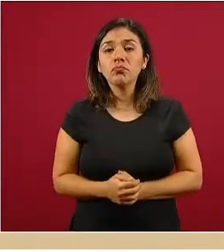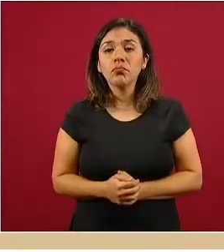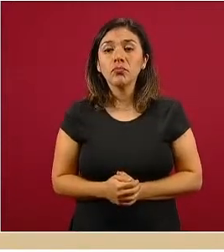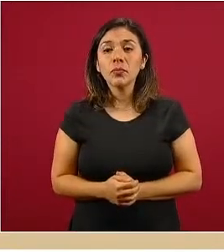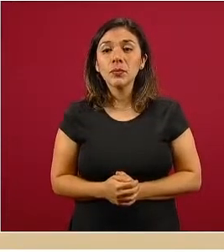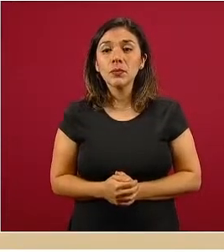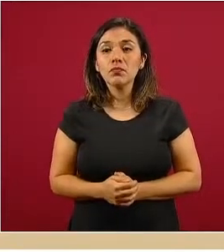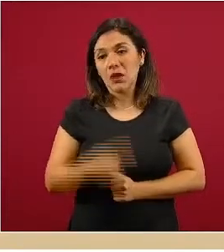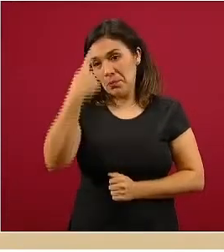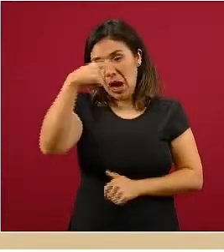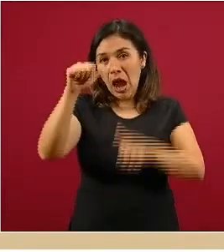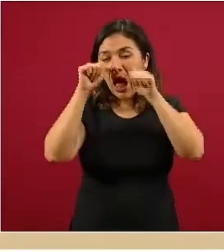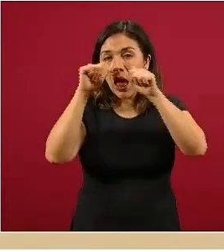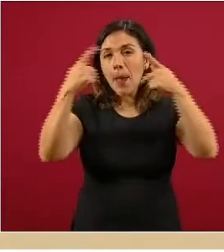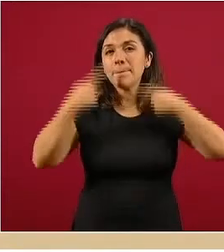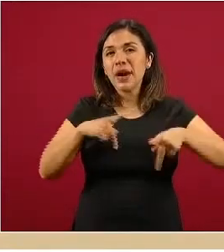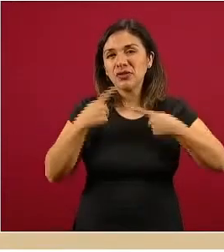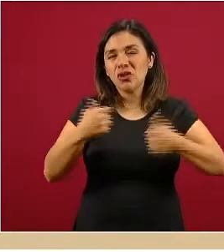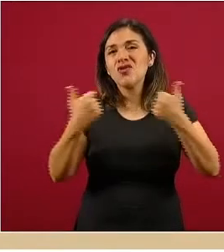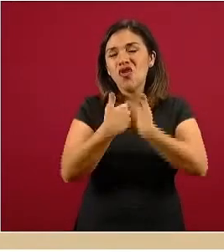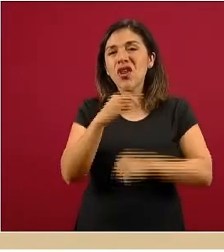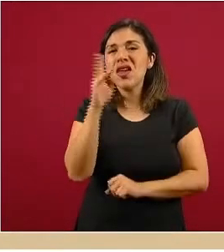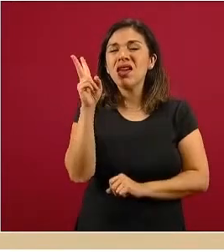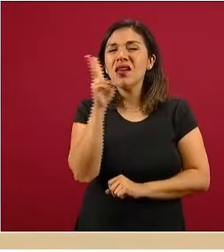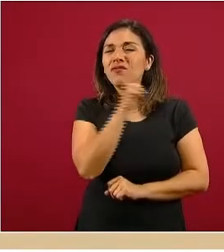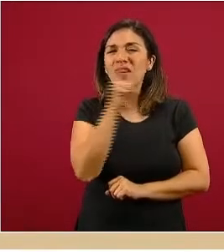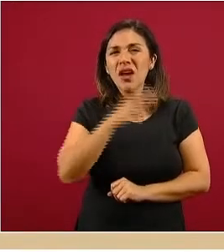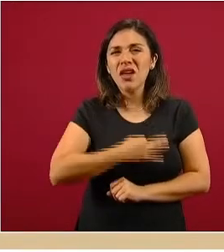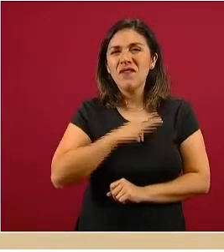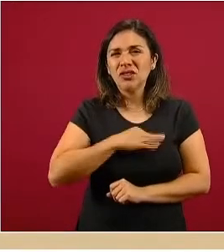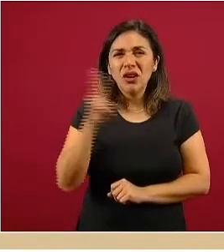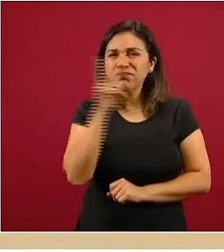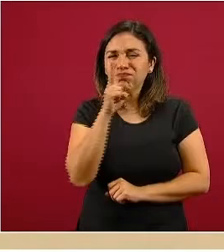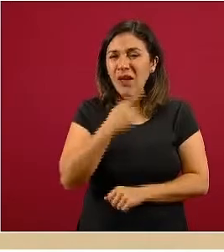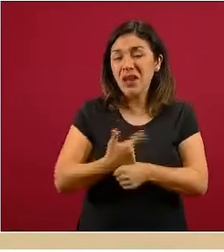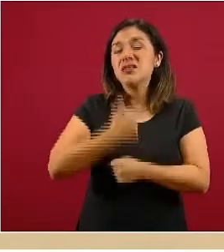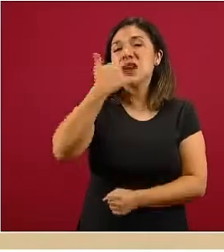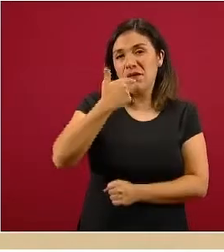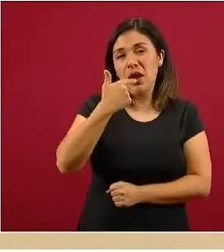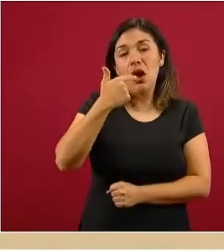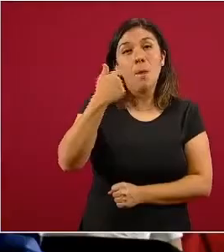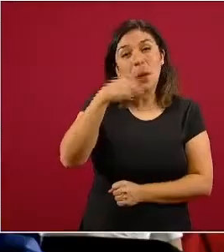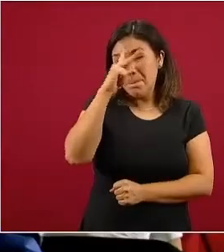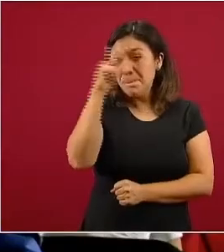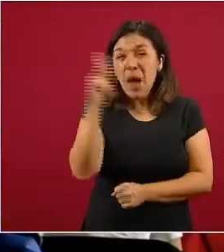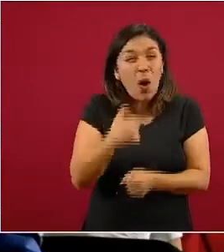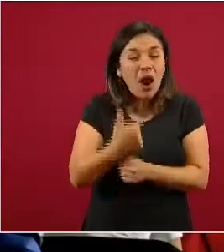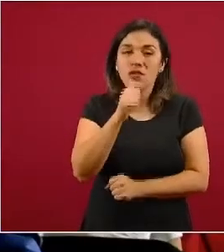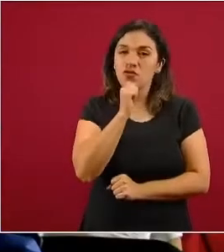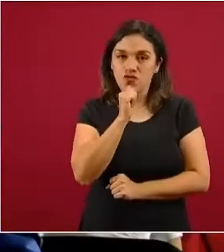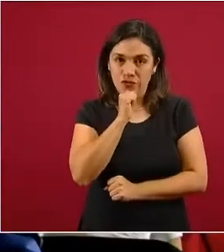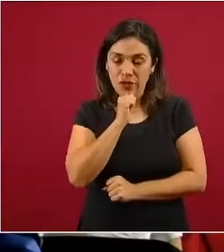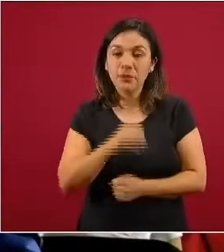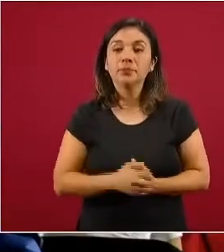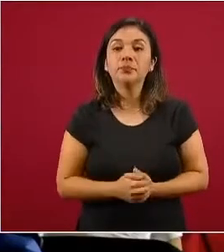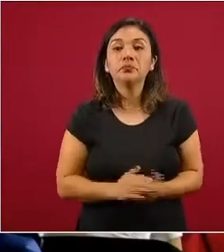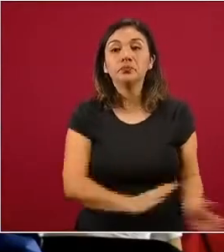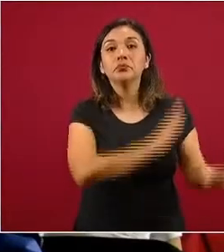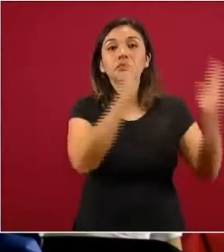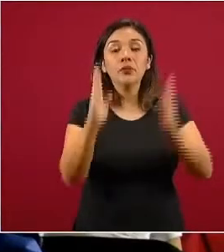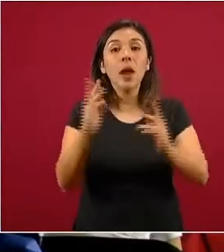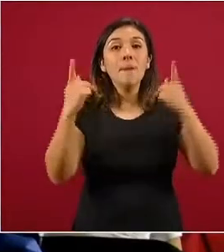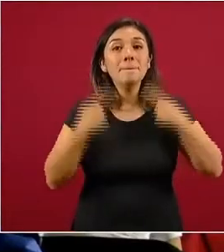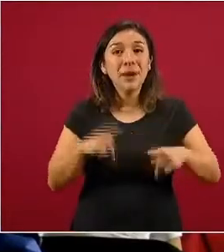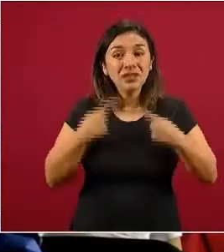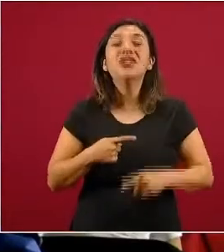pero que no requieren de un respirador mecánico, que no tienen un cuadro crítico. De